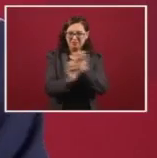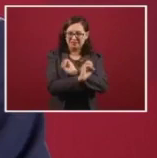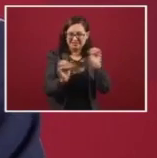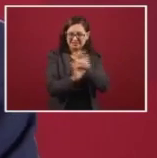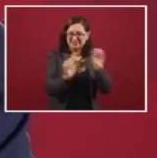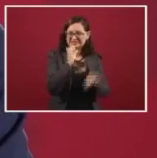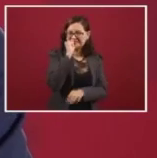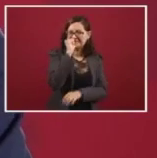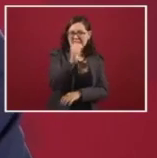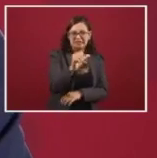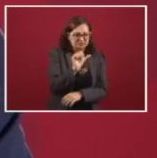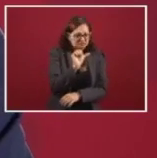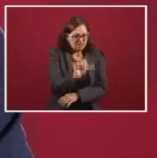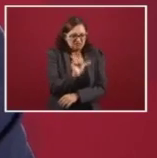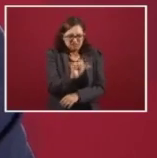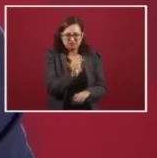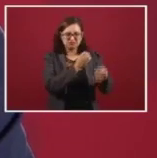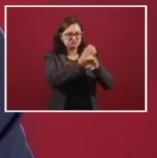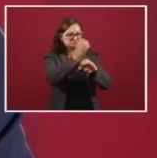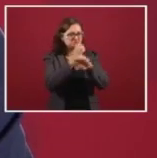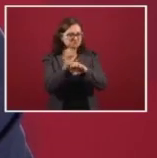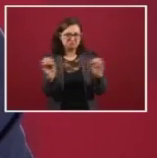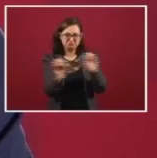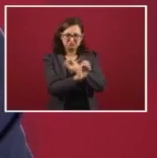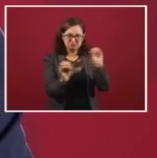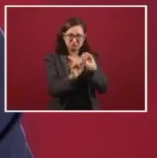O sea, en 16.